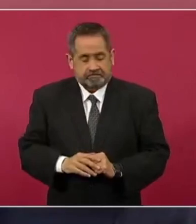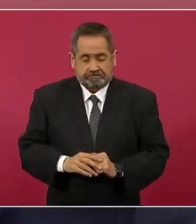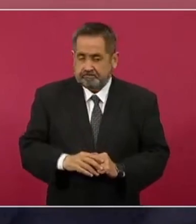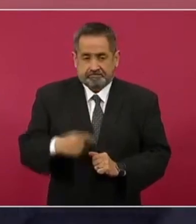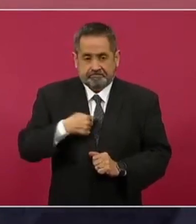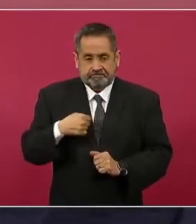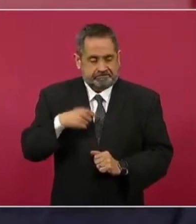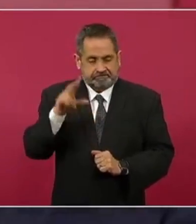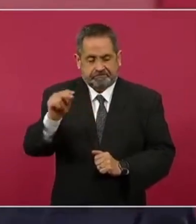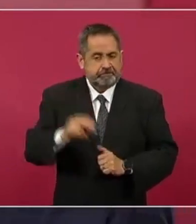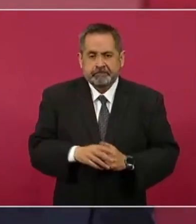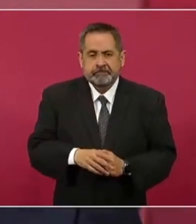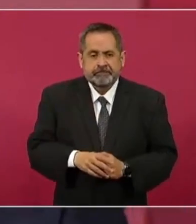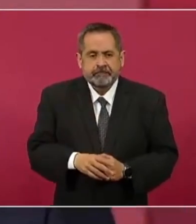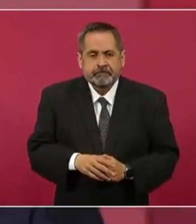Y eso